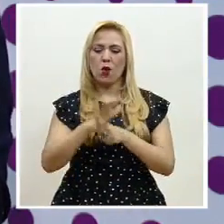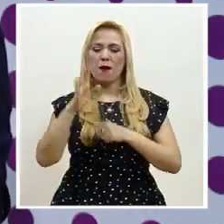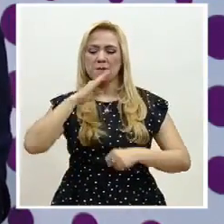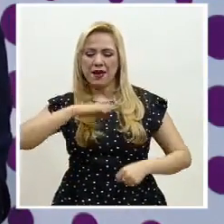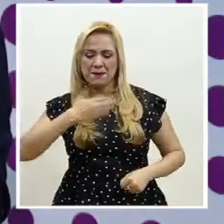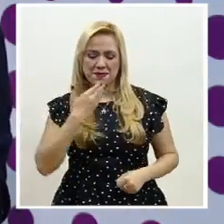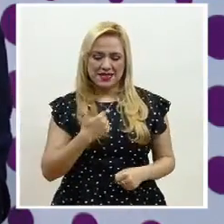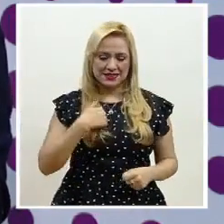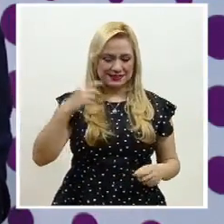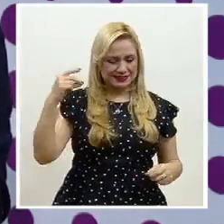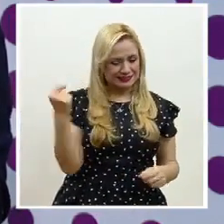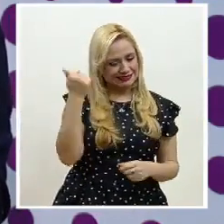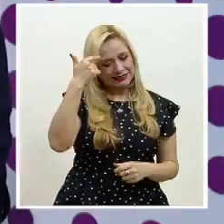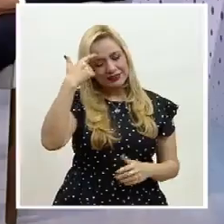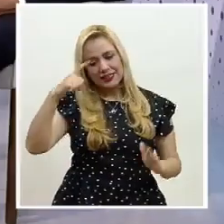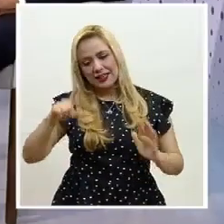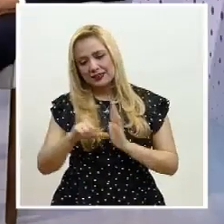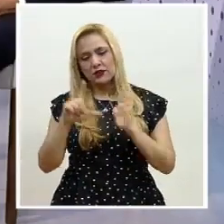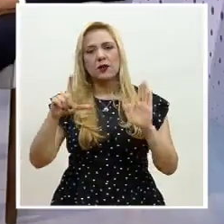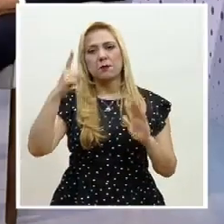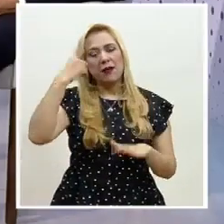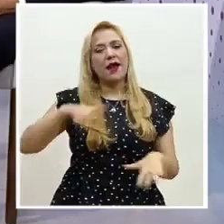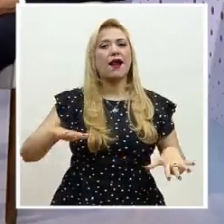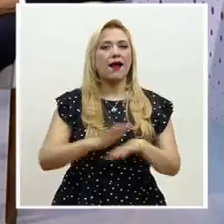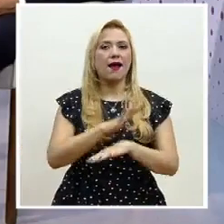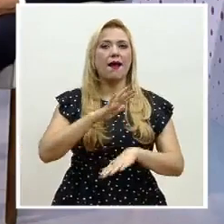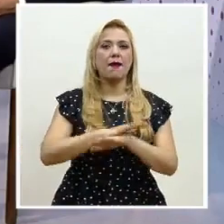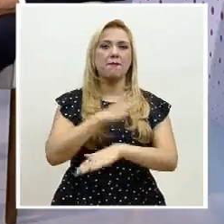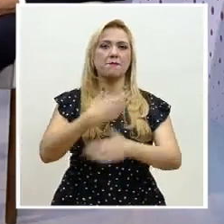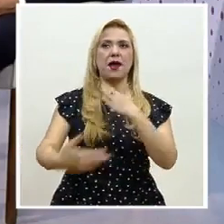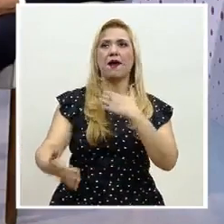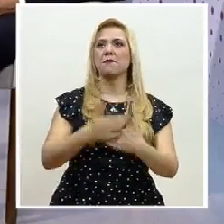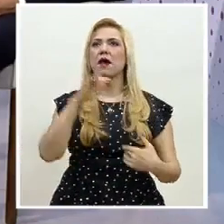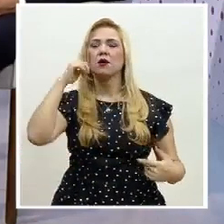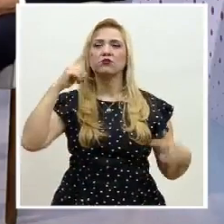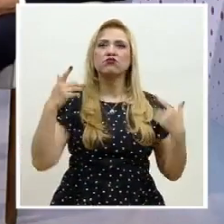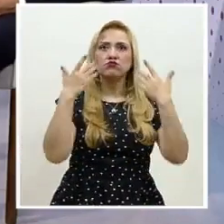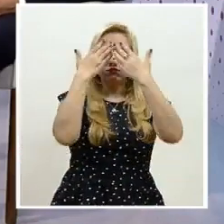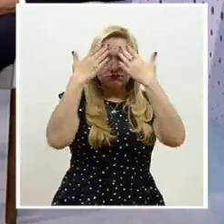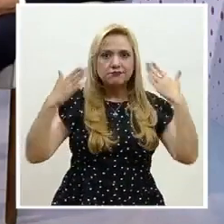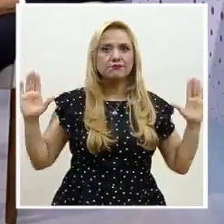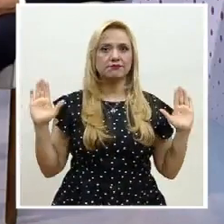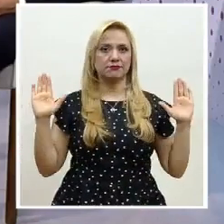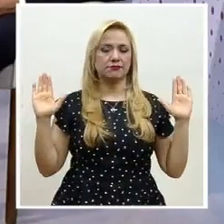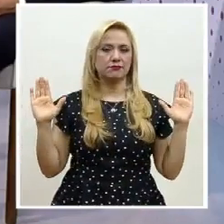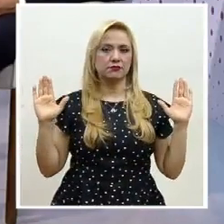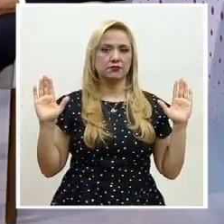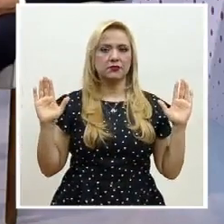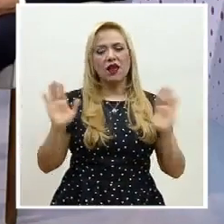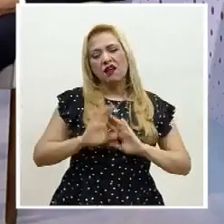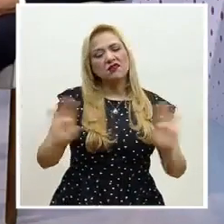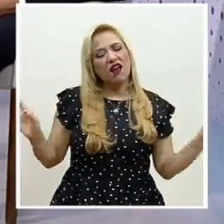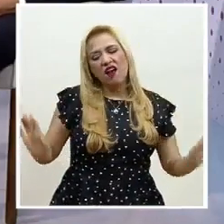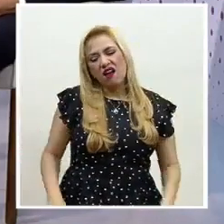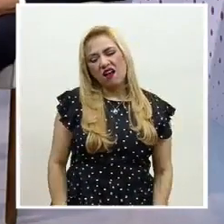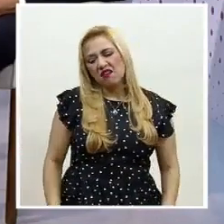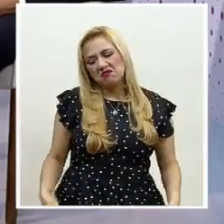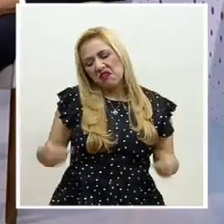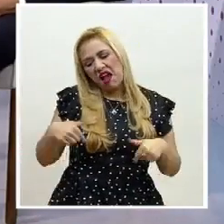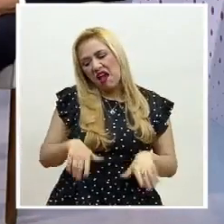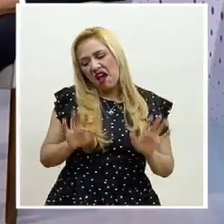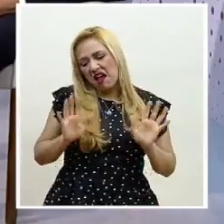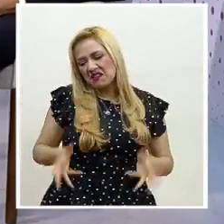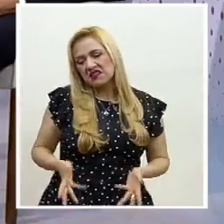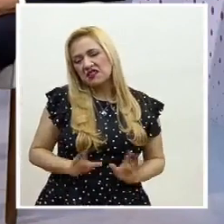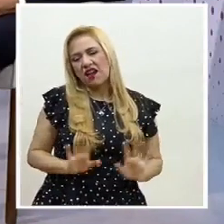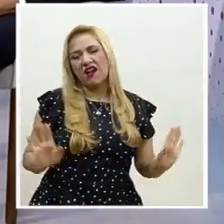un secretario de estudio y cuenta actualizado o secretaria de estudio y cuenta actualizada es ser muy autocrítico, no conformarnos, no sentirnos cómodos y